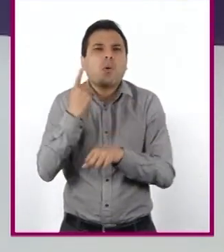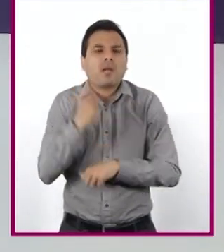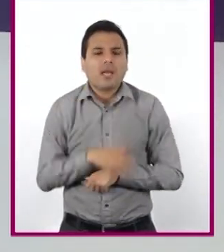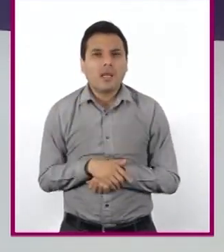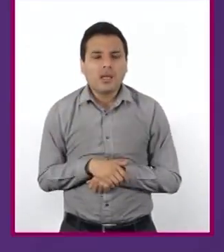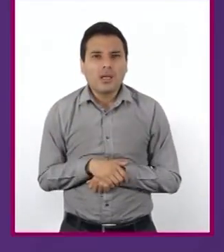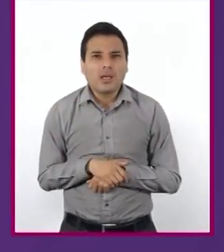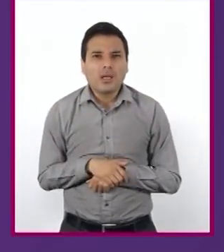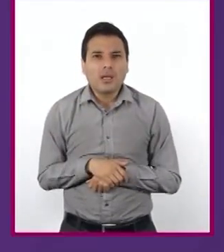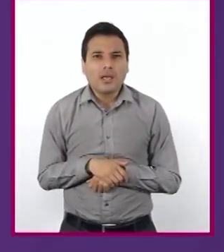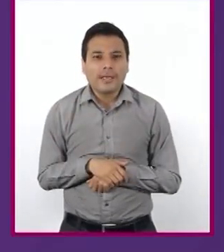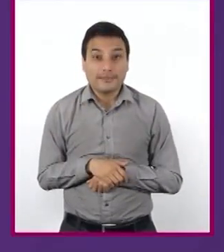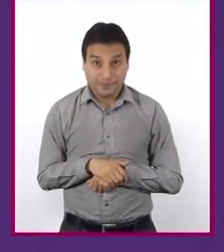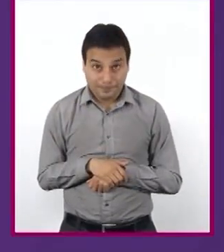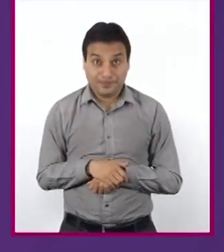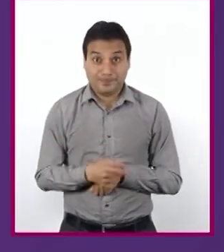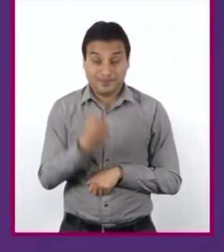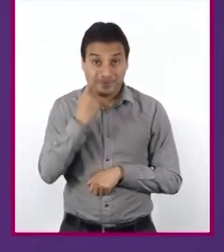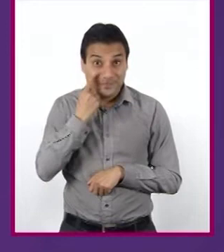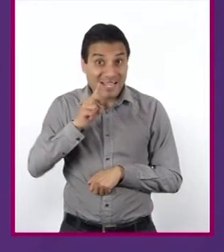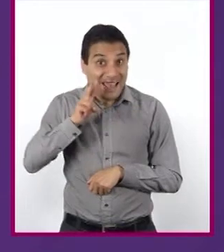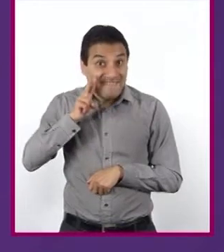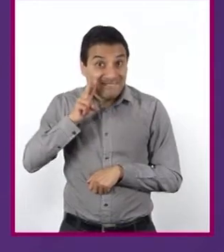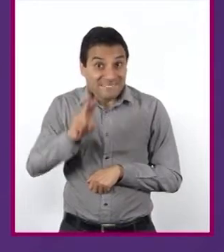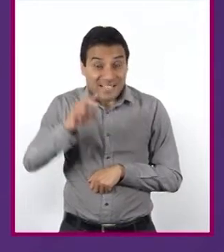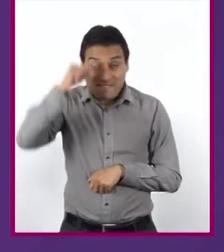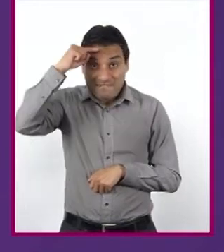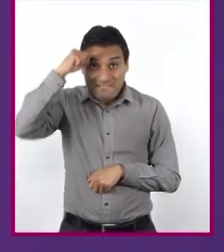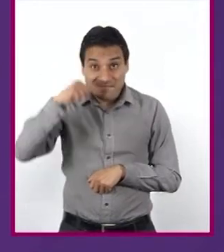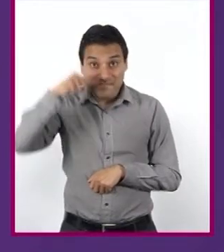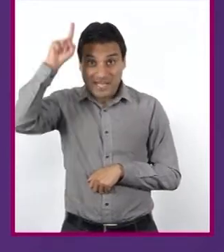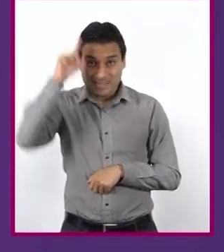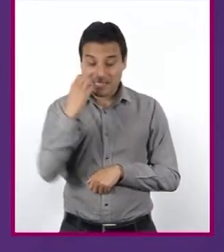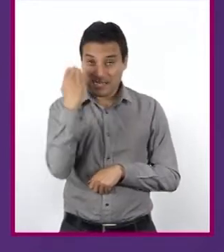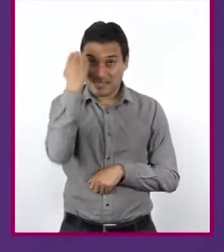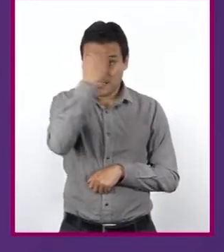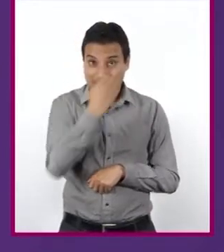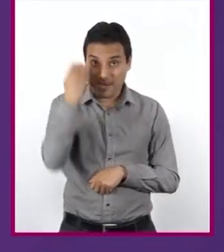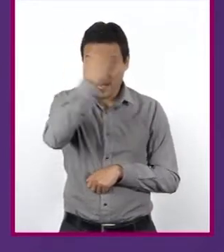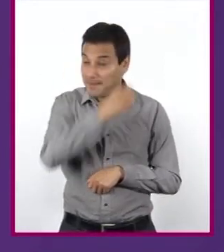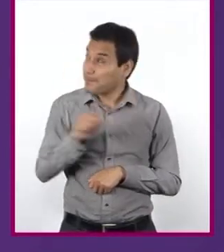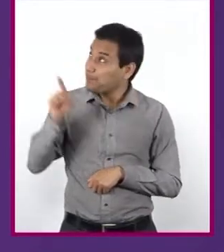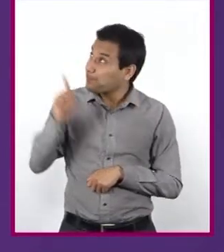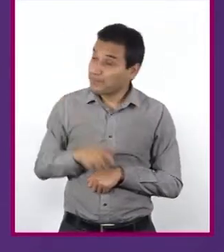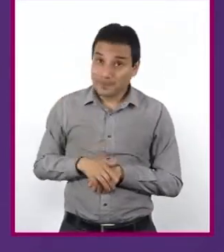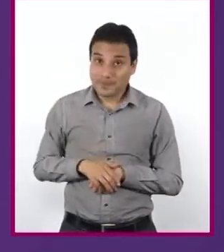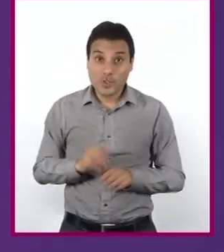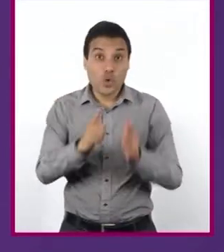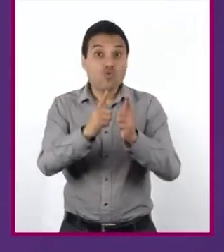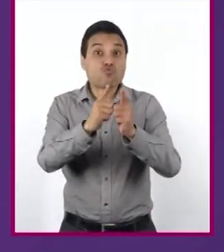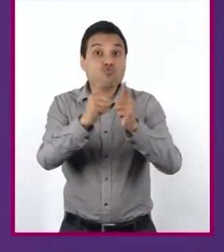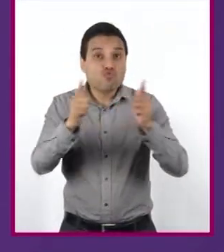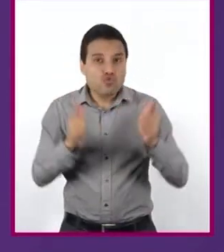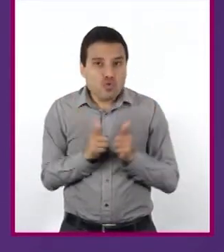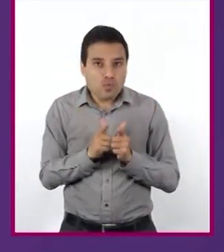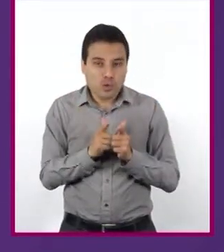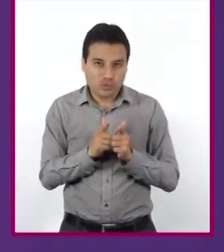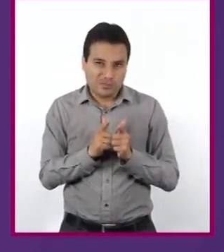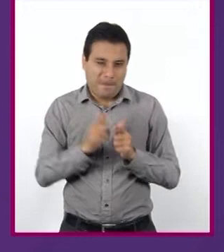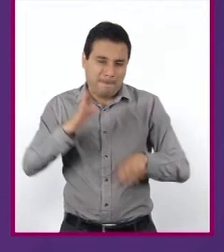Esto les facilita la observación y el análisis de los grupos de los elementos